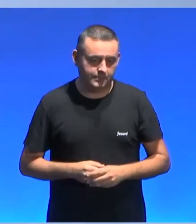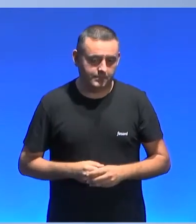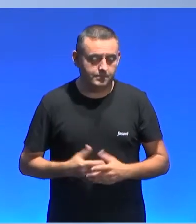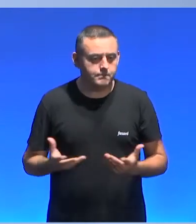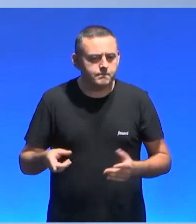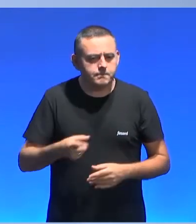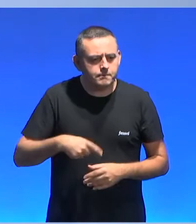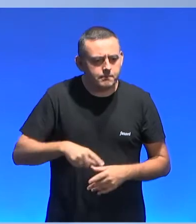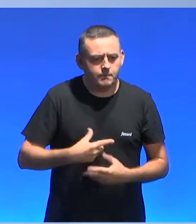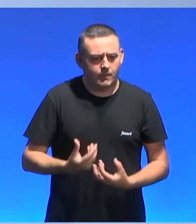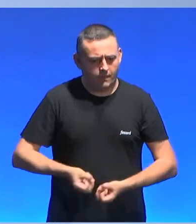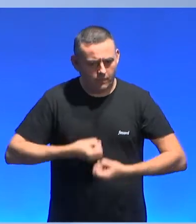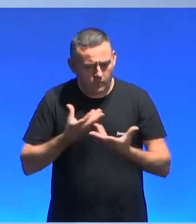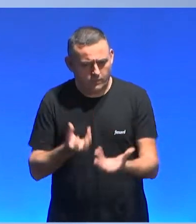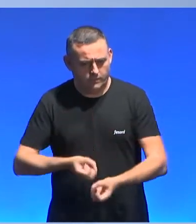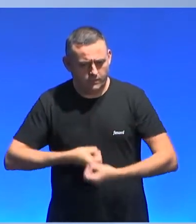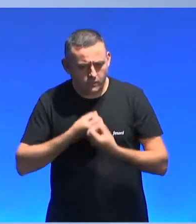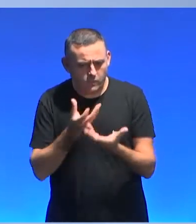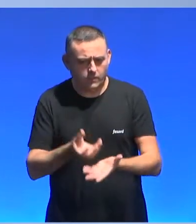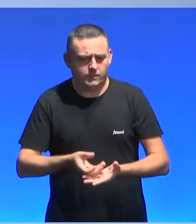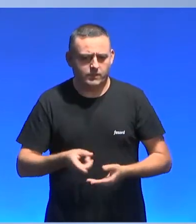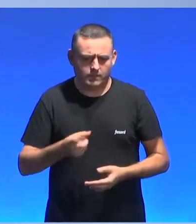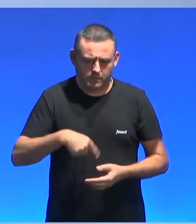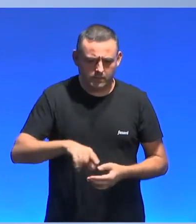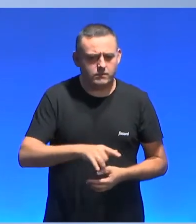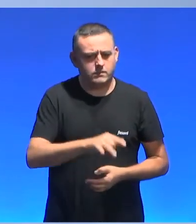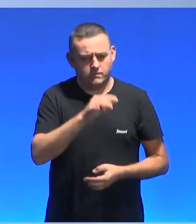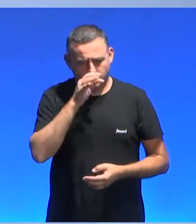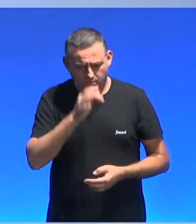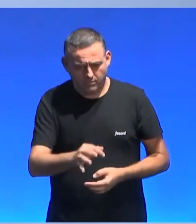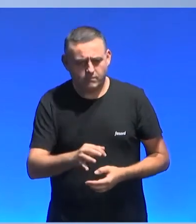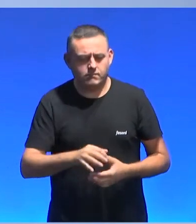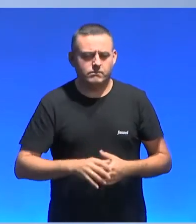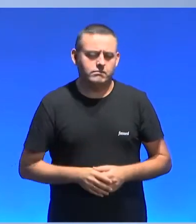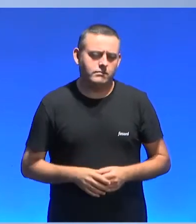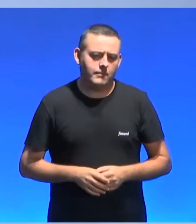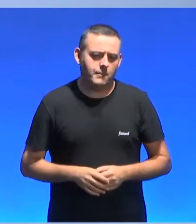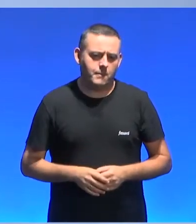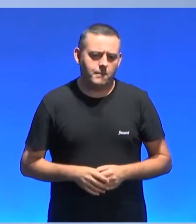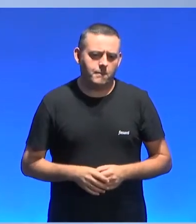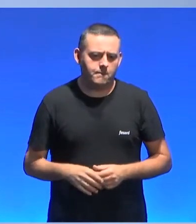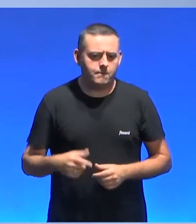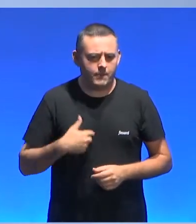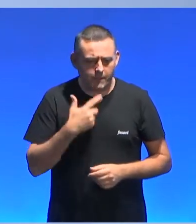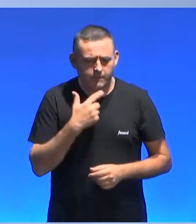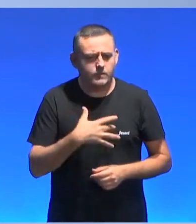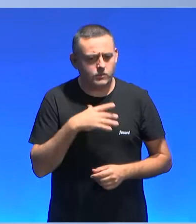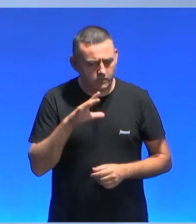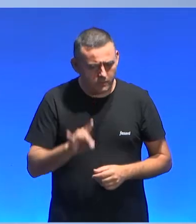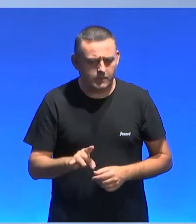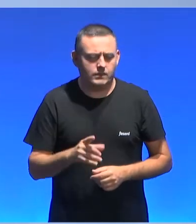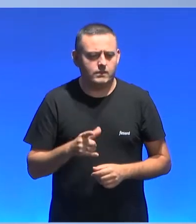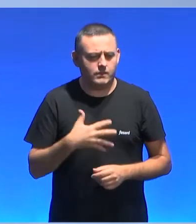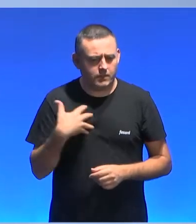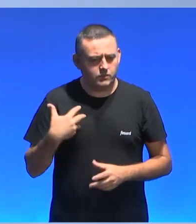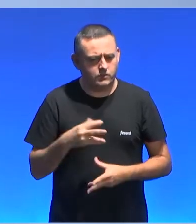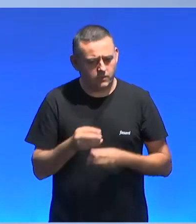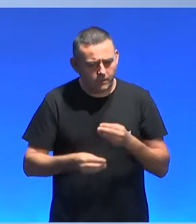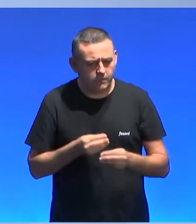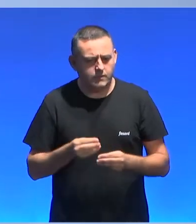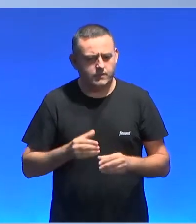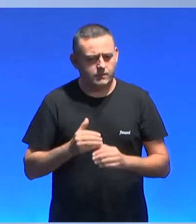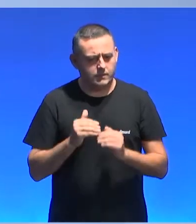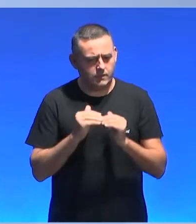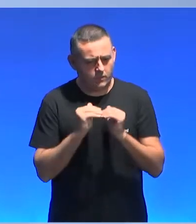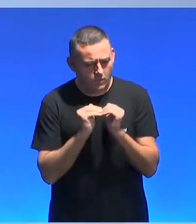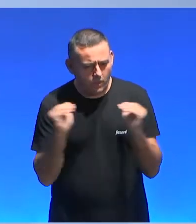escribimos, lo juramos de crear condiciones de más equidad